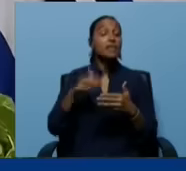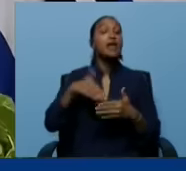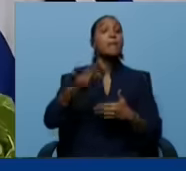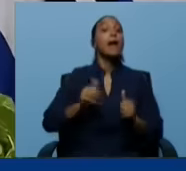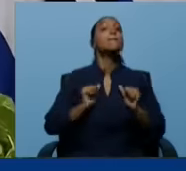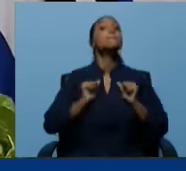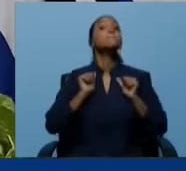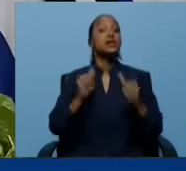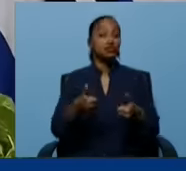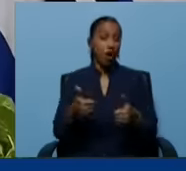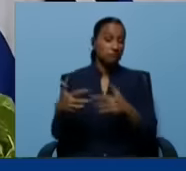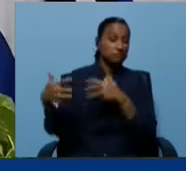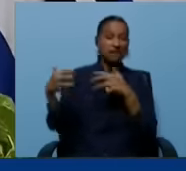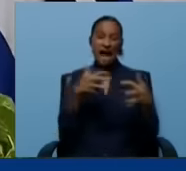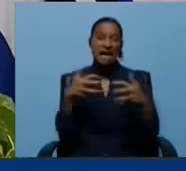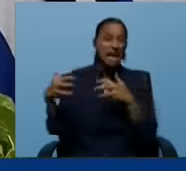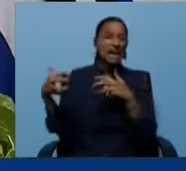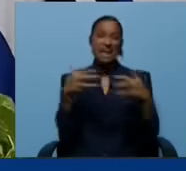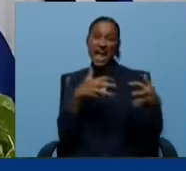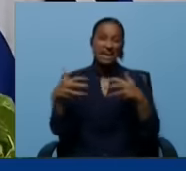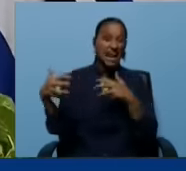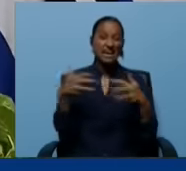de Sandino.